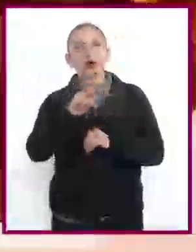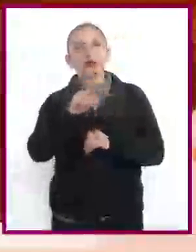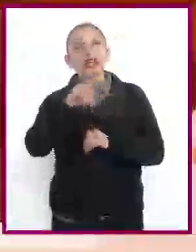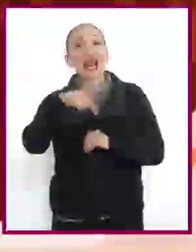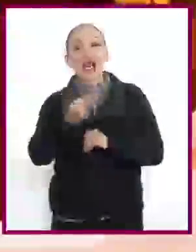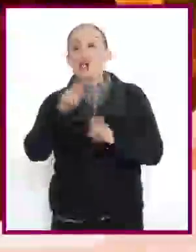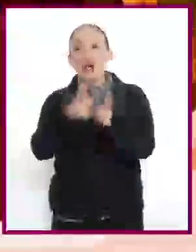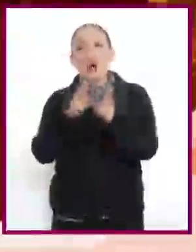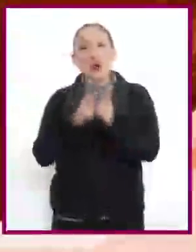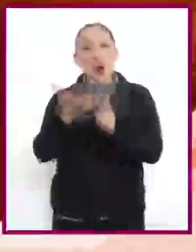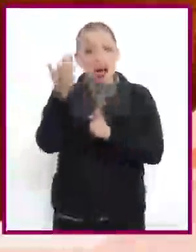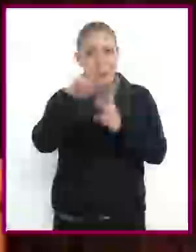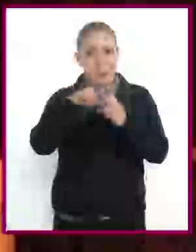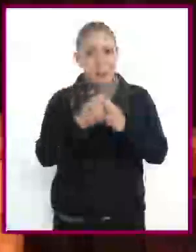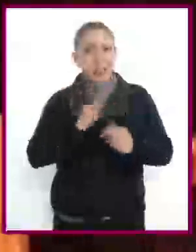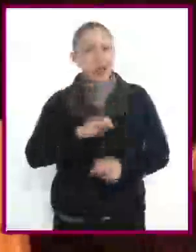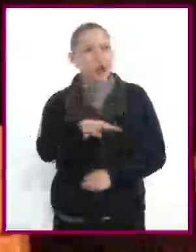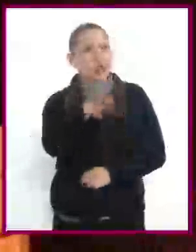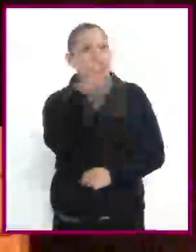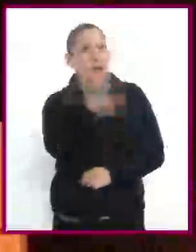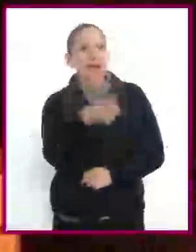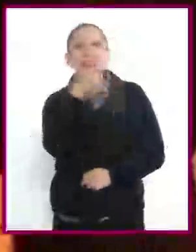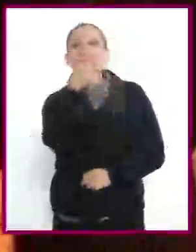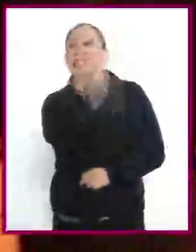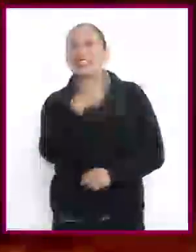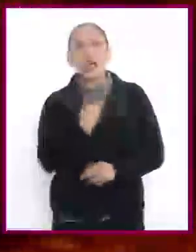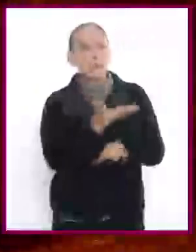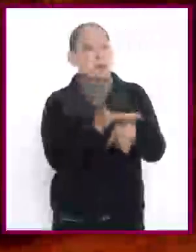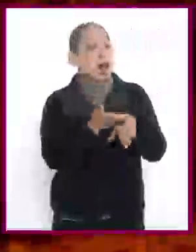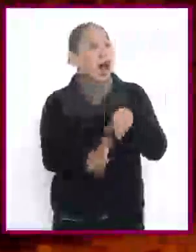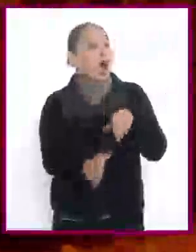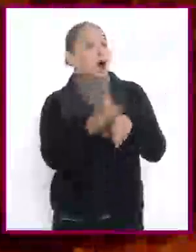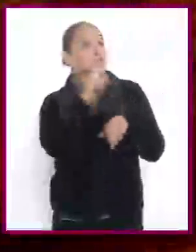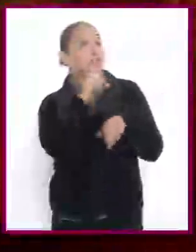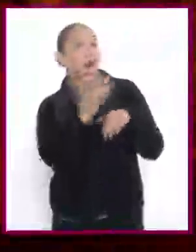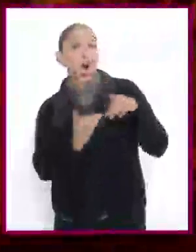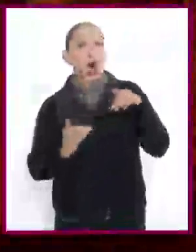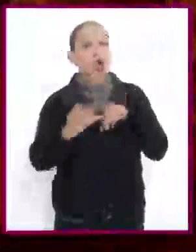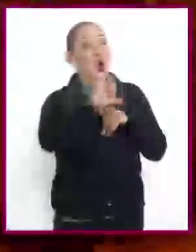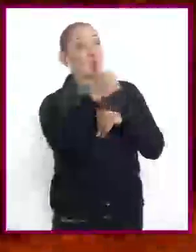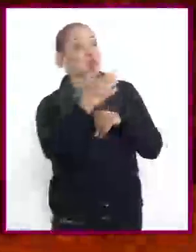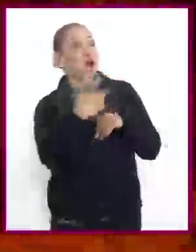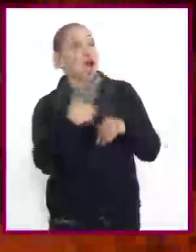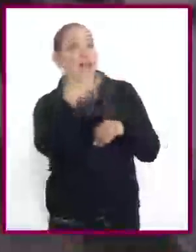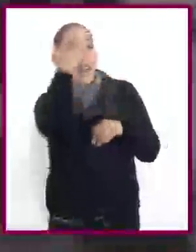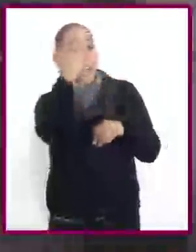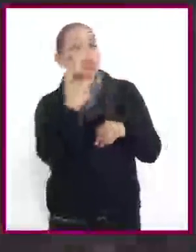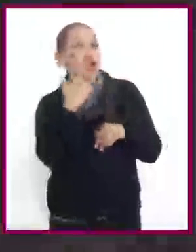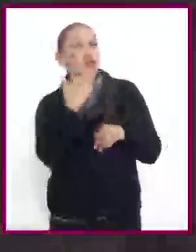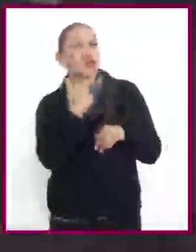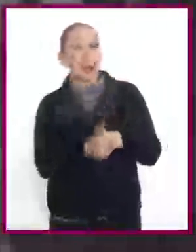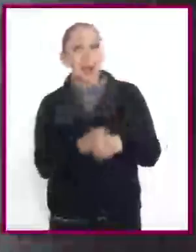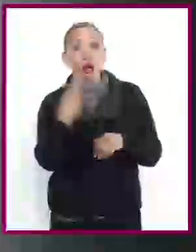por mencionar algunas. Los efectos van desde el aislamiento hasta la violencia y la